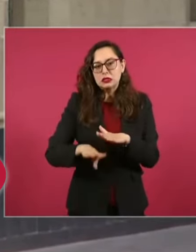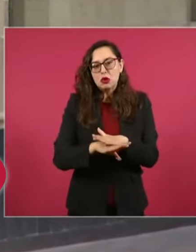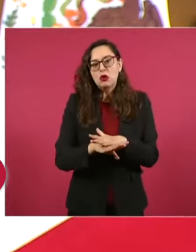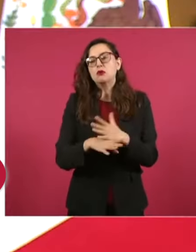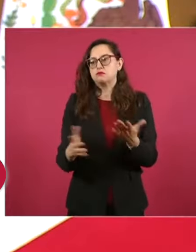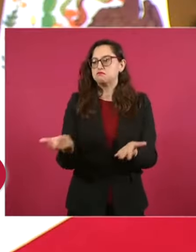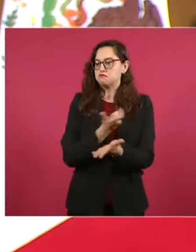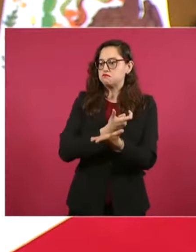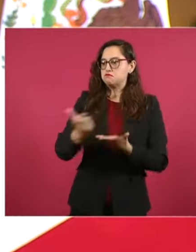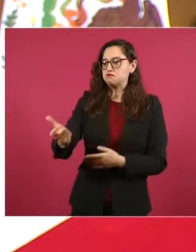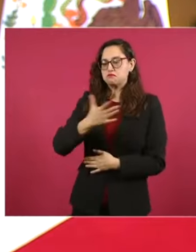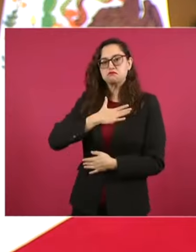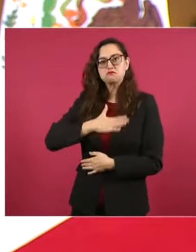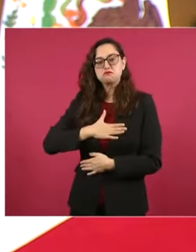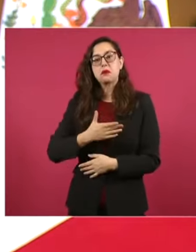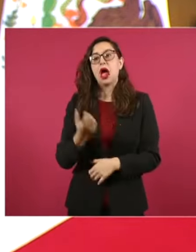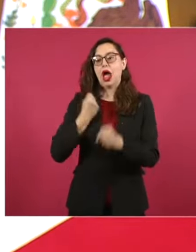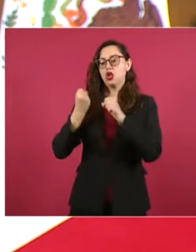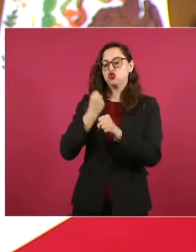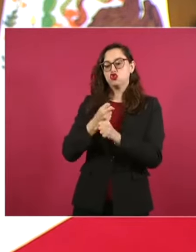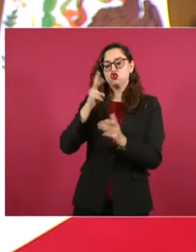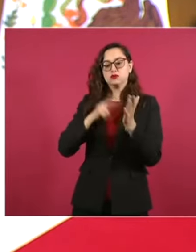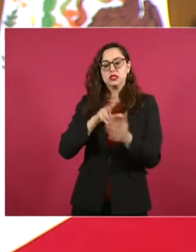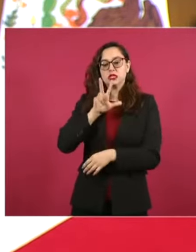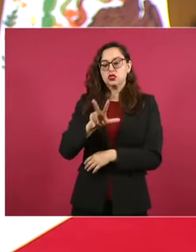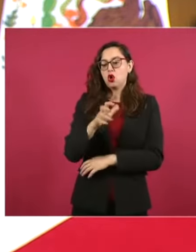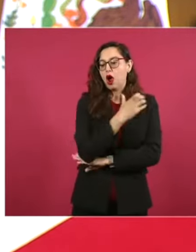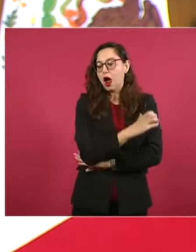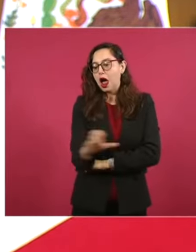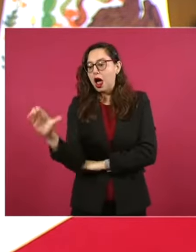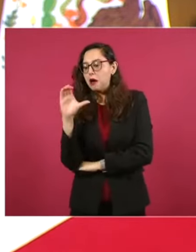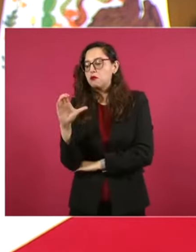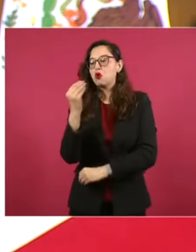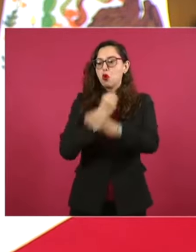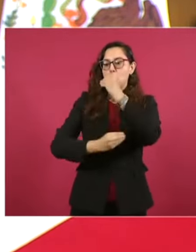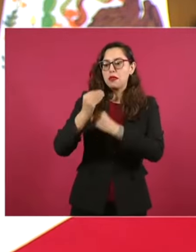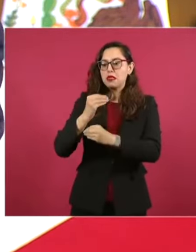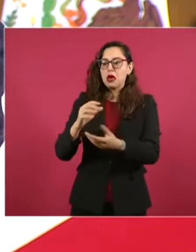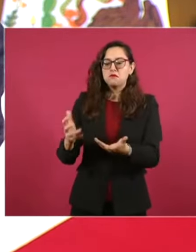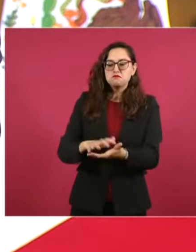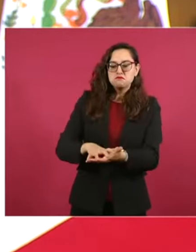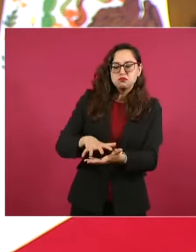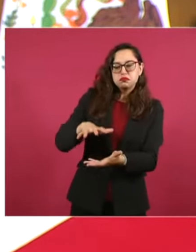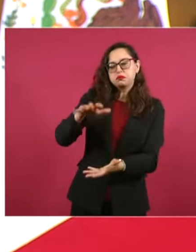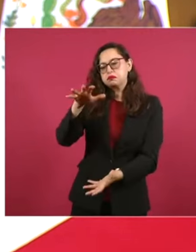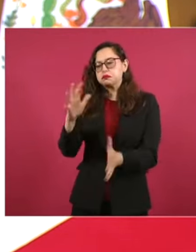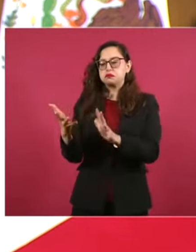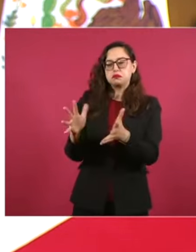En 2018, la producción de alimentos del sector agropecuario y pesquero fue